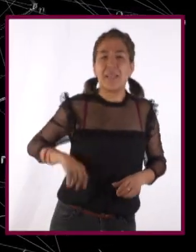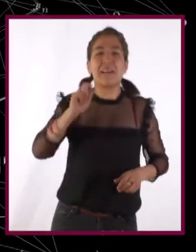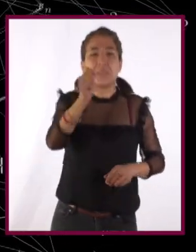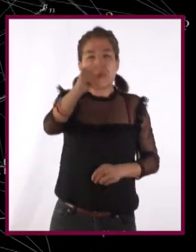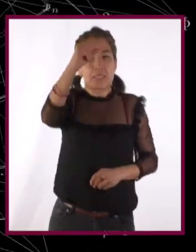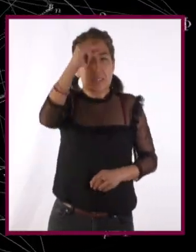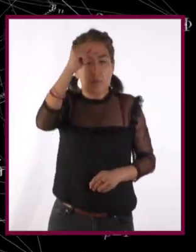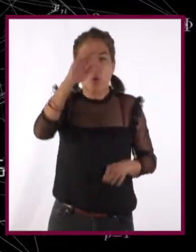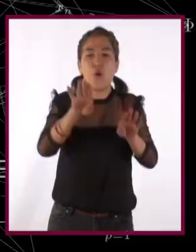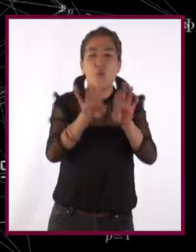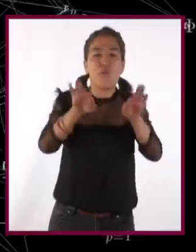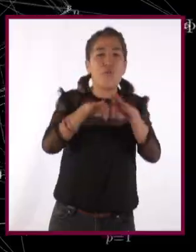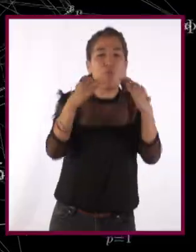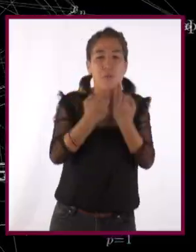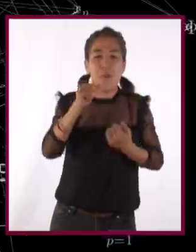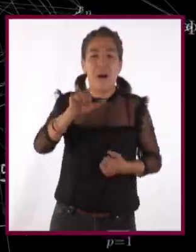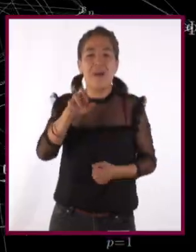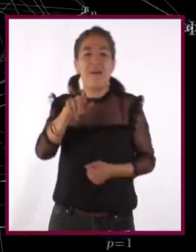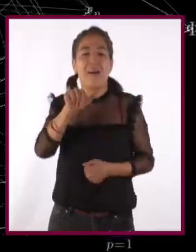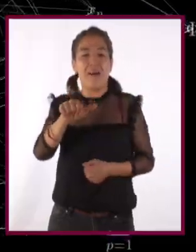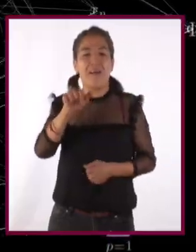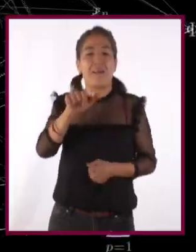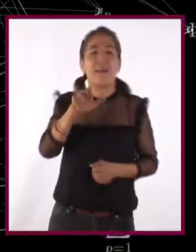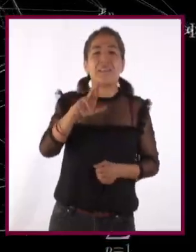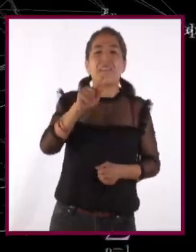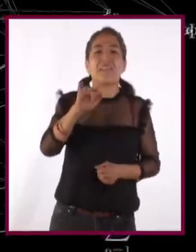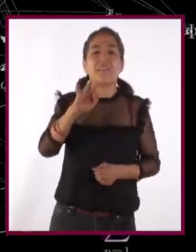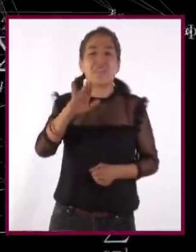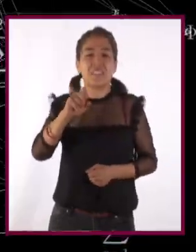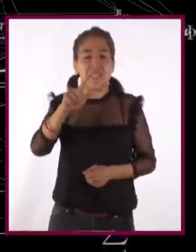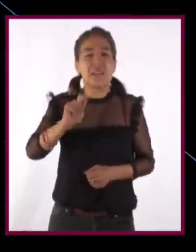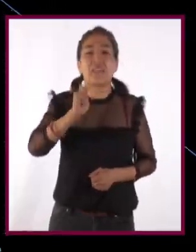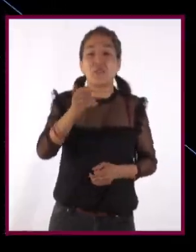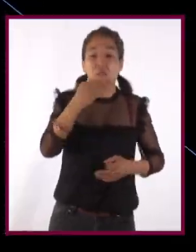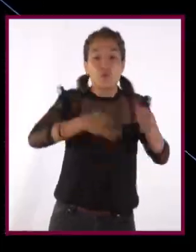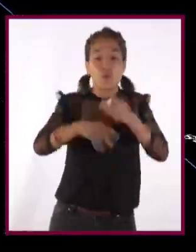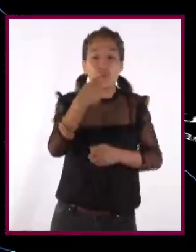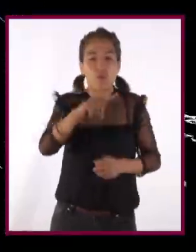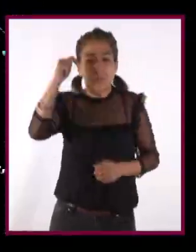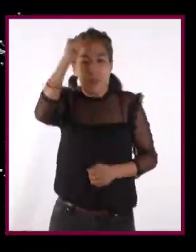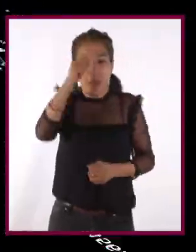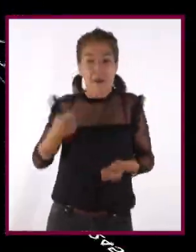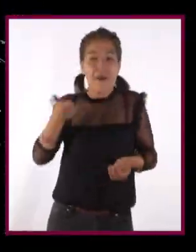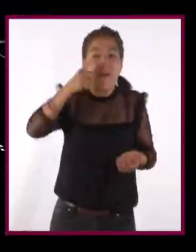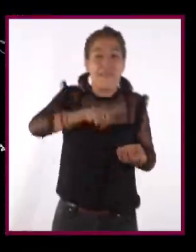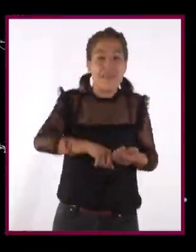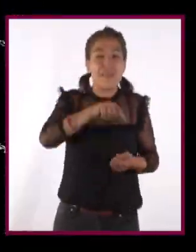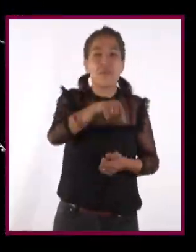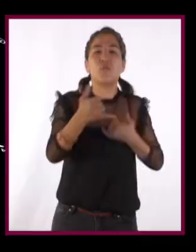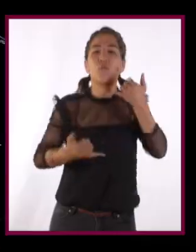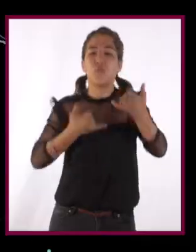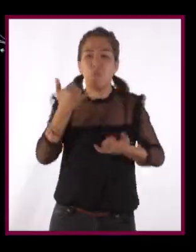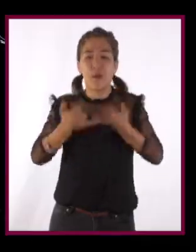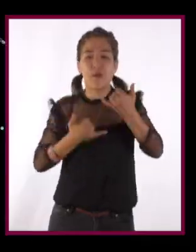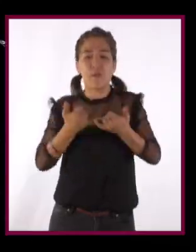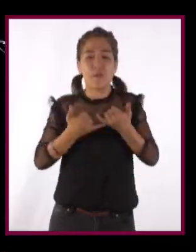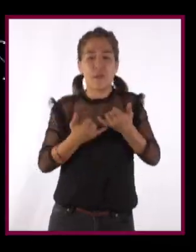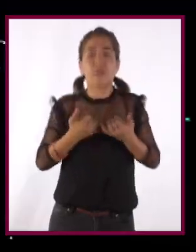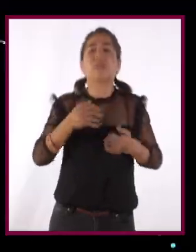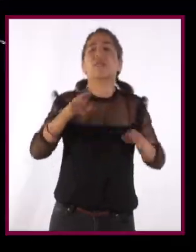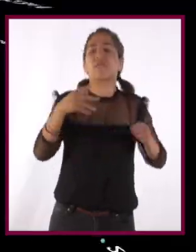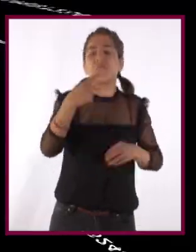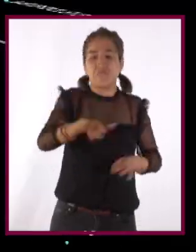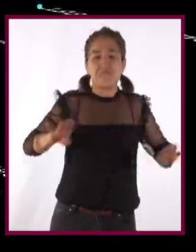interés en la inteligencia artificial justo porque toda la teoría que se desarrolla alrededor de este